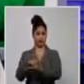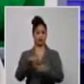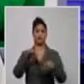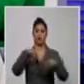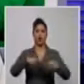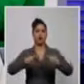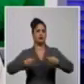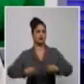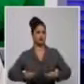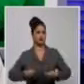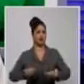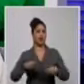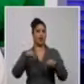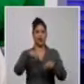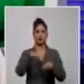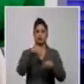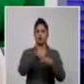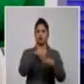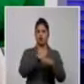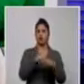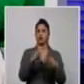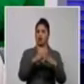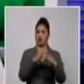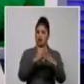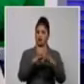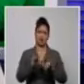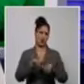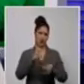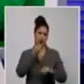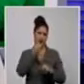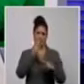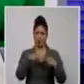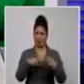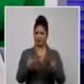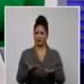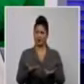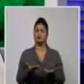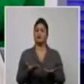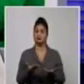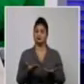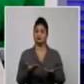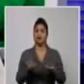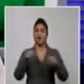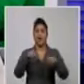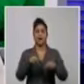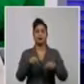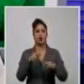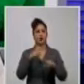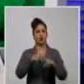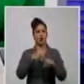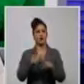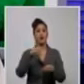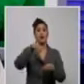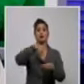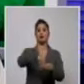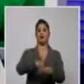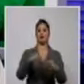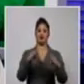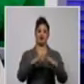ese ingreso domiciliario, se hiciera, como la palabra lo dice, en su domicilio, bajo la